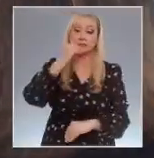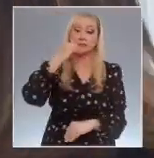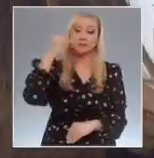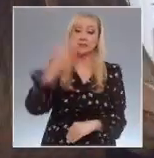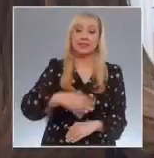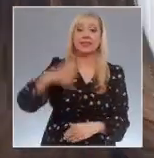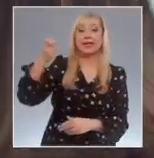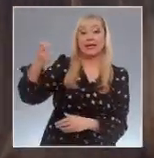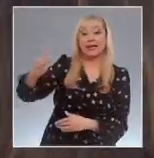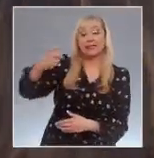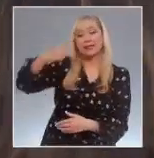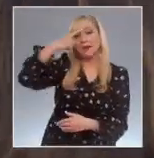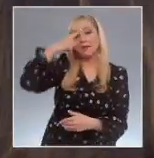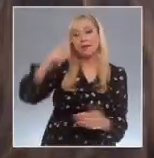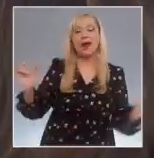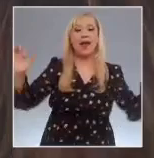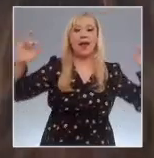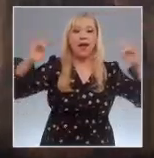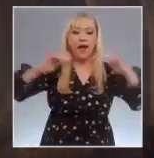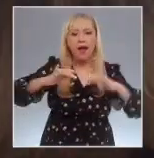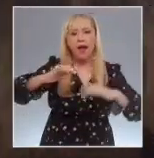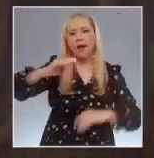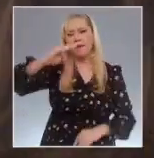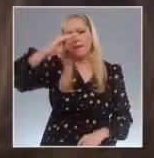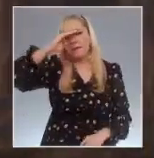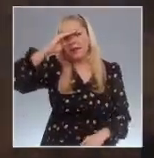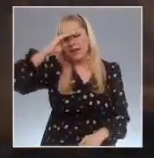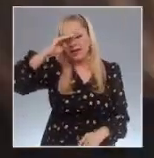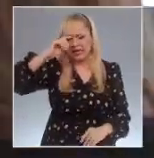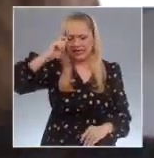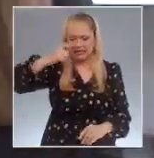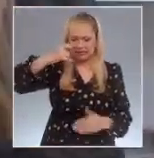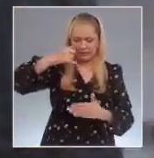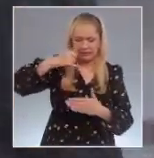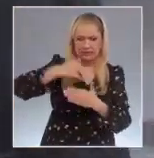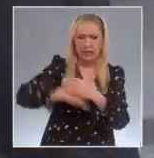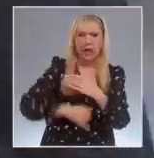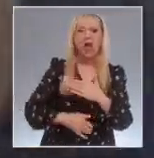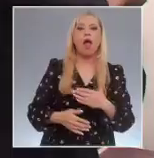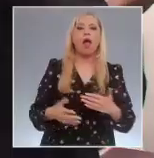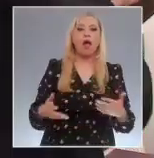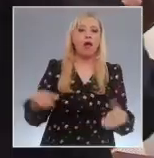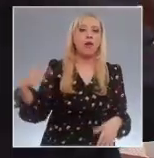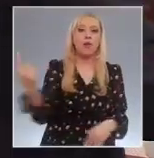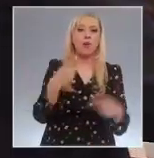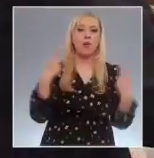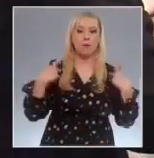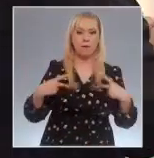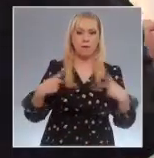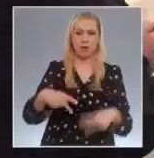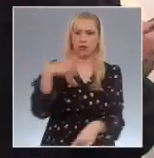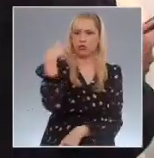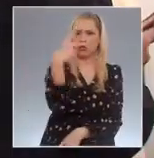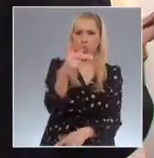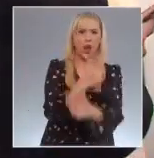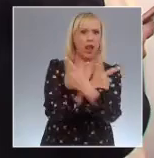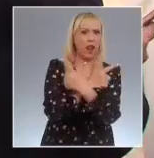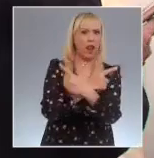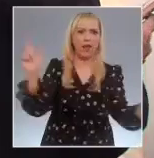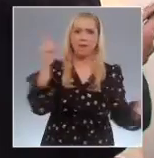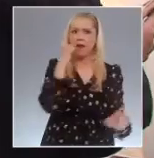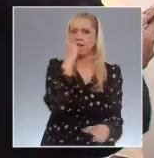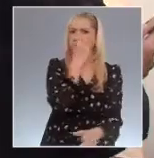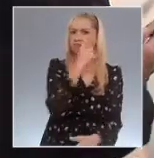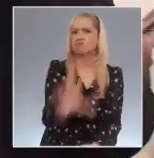encuentro y reflexión para impulsar que la ciudadanía ejerza la democracia en libertad. Vamos a hablar de la paz, de la justicia